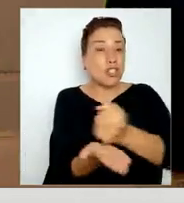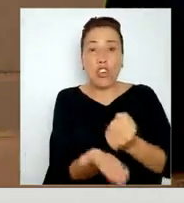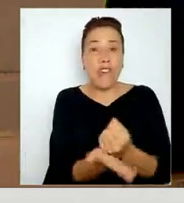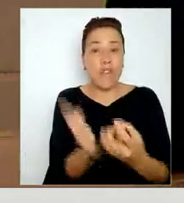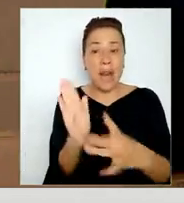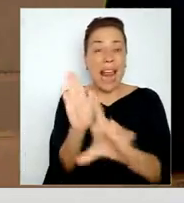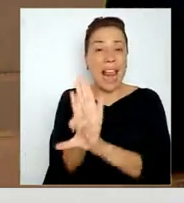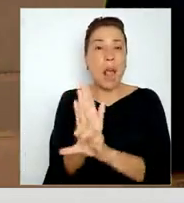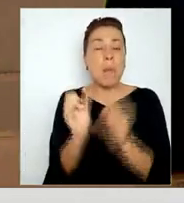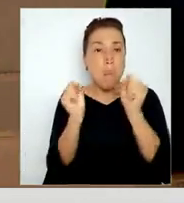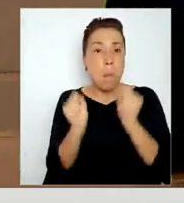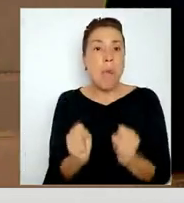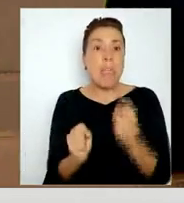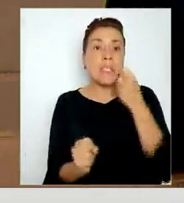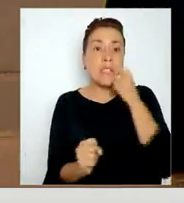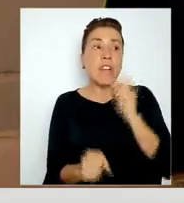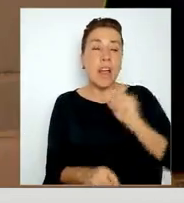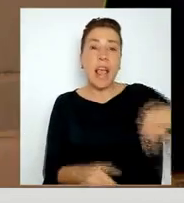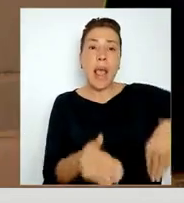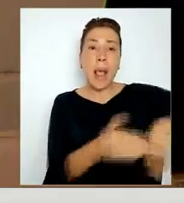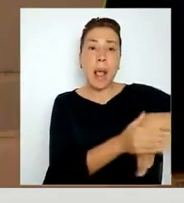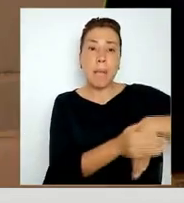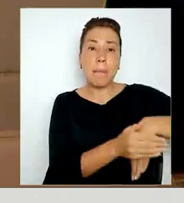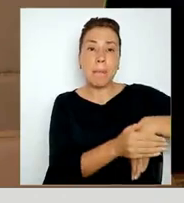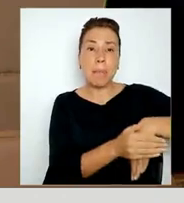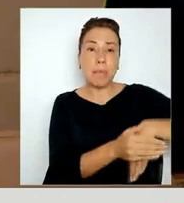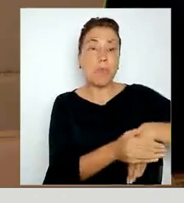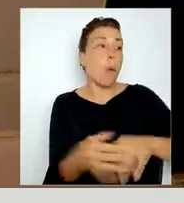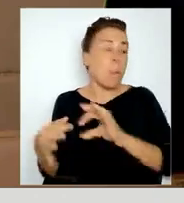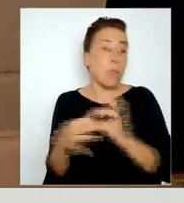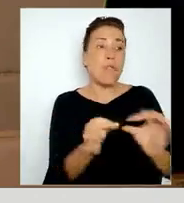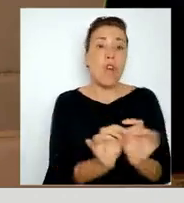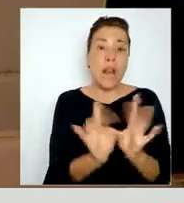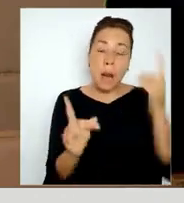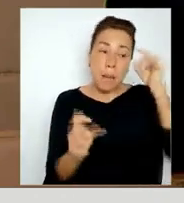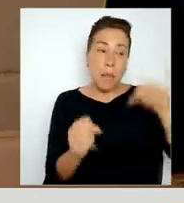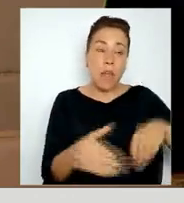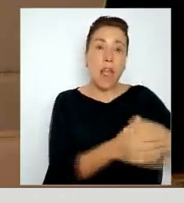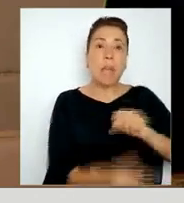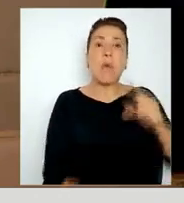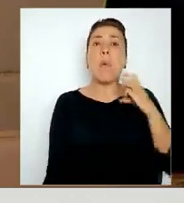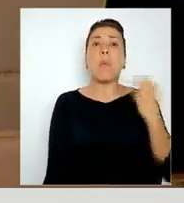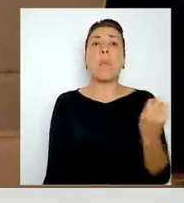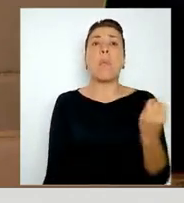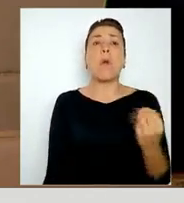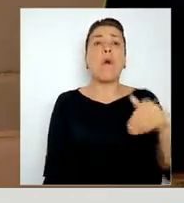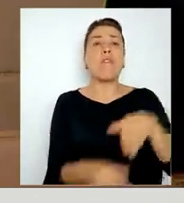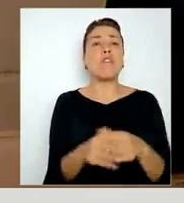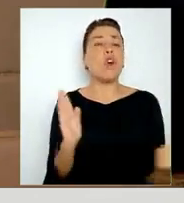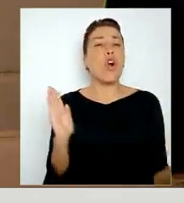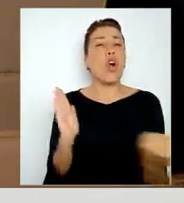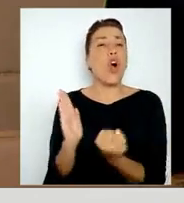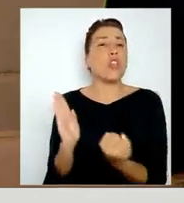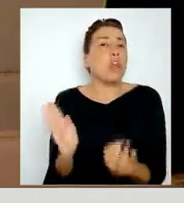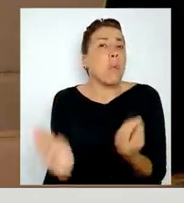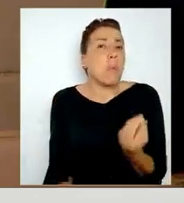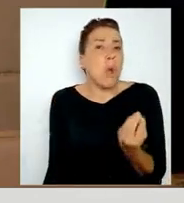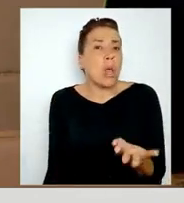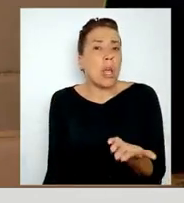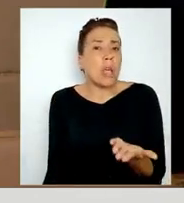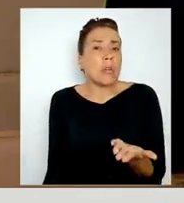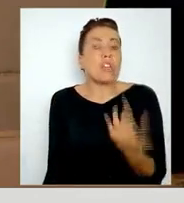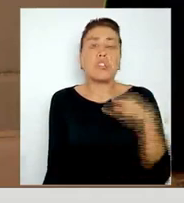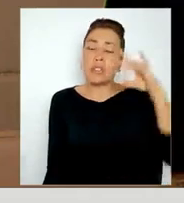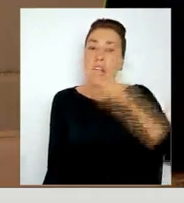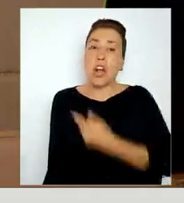a su expulsión es un caso justificado para expulsar Por qué votaron en contra Yo sé que El Ejecutivo estuvo en contra